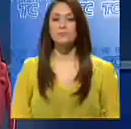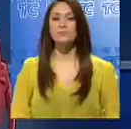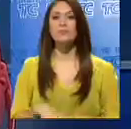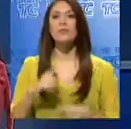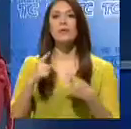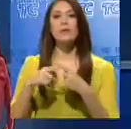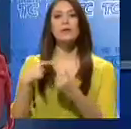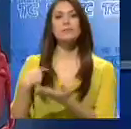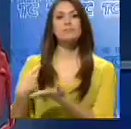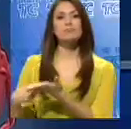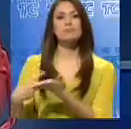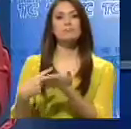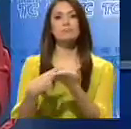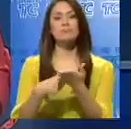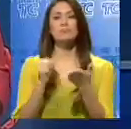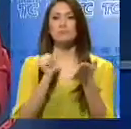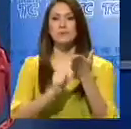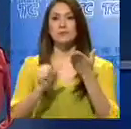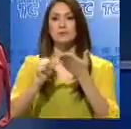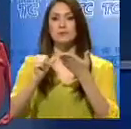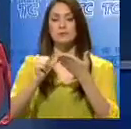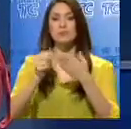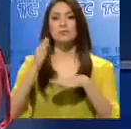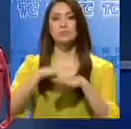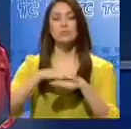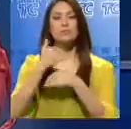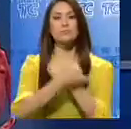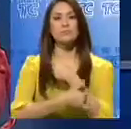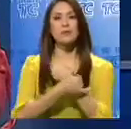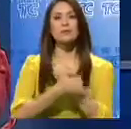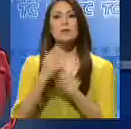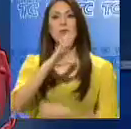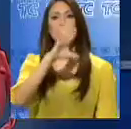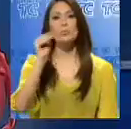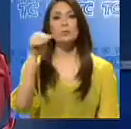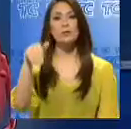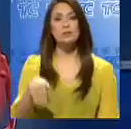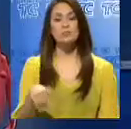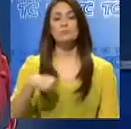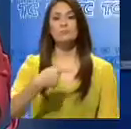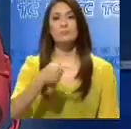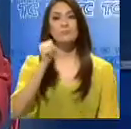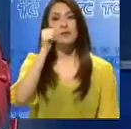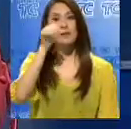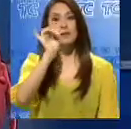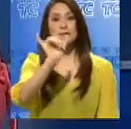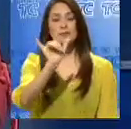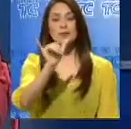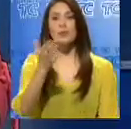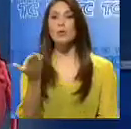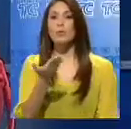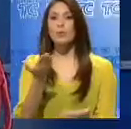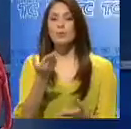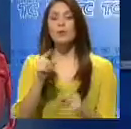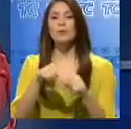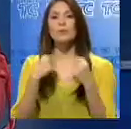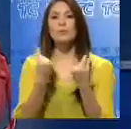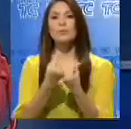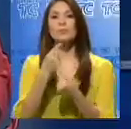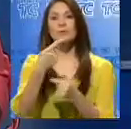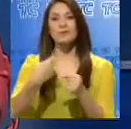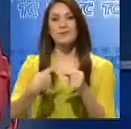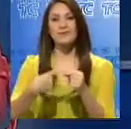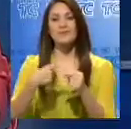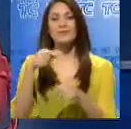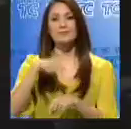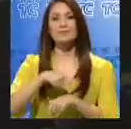La reunión extraordinaria de los ministros de Relaciones Exteriores de UNASUR se llevará a cabo este sábado en la sede del organismo a partir de